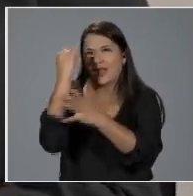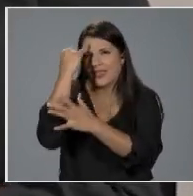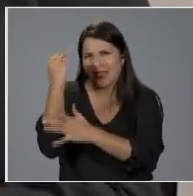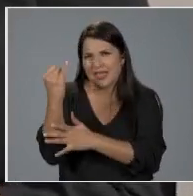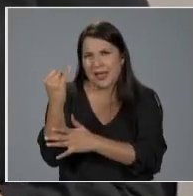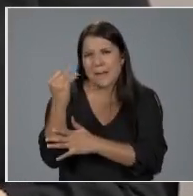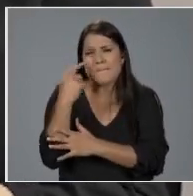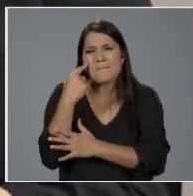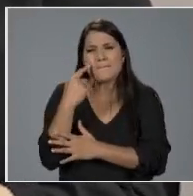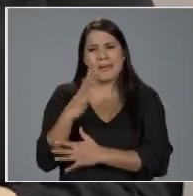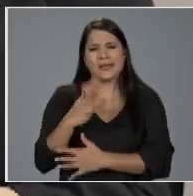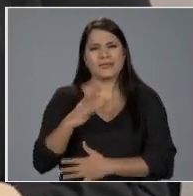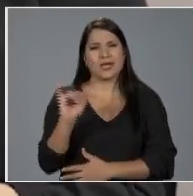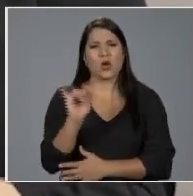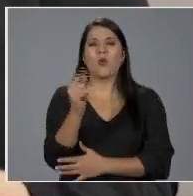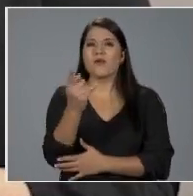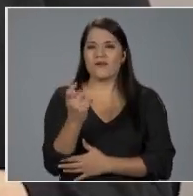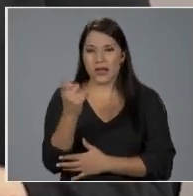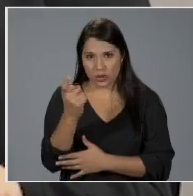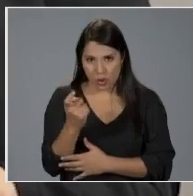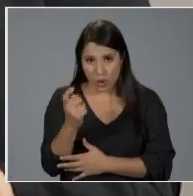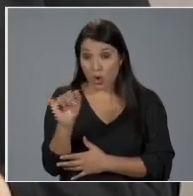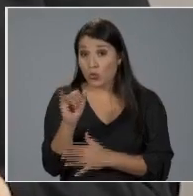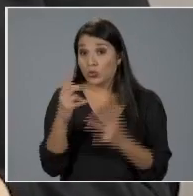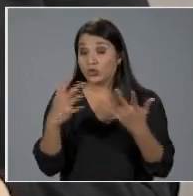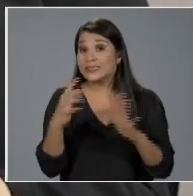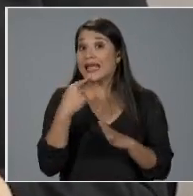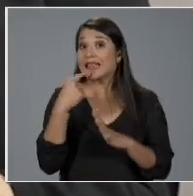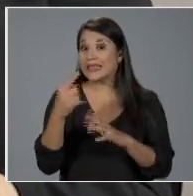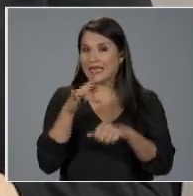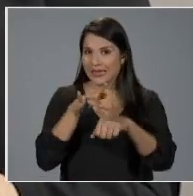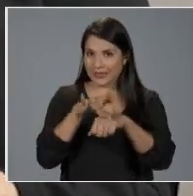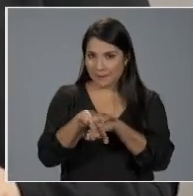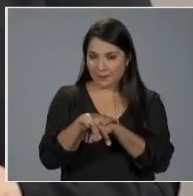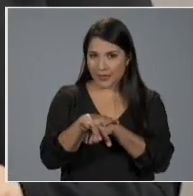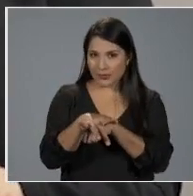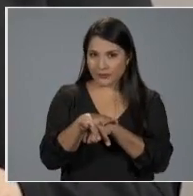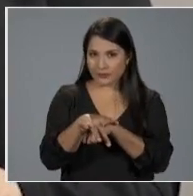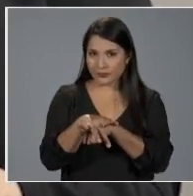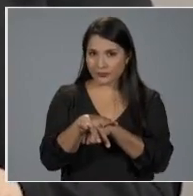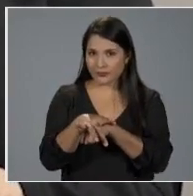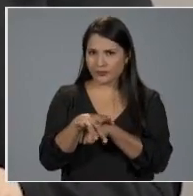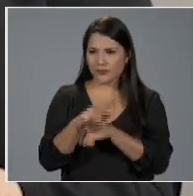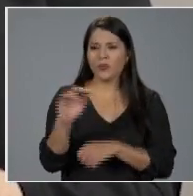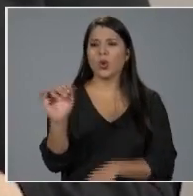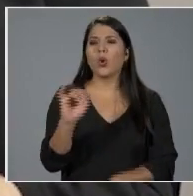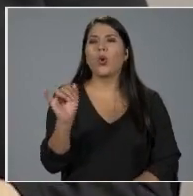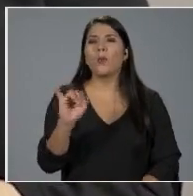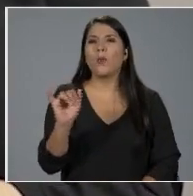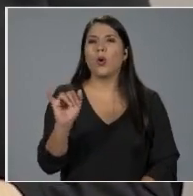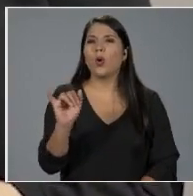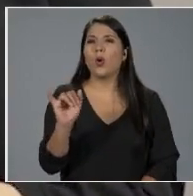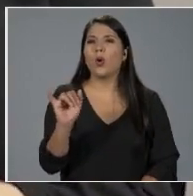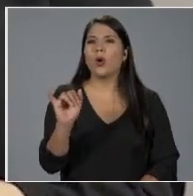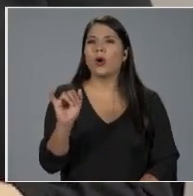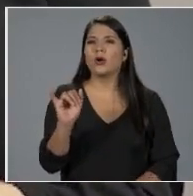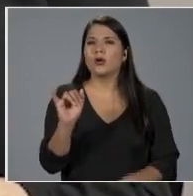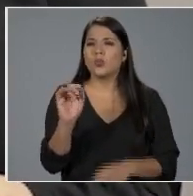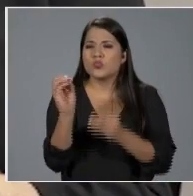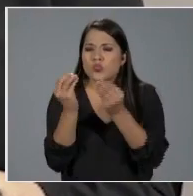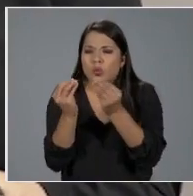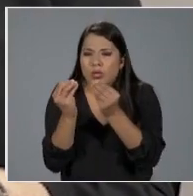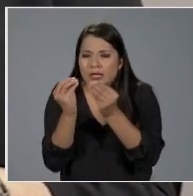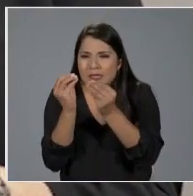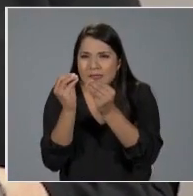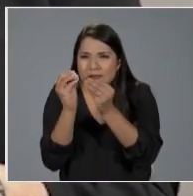que quedó faltando porque, como dije también temprano, había como muy desmenuzado.